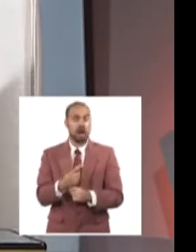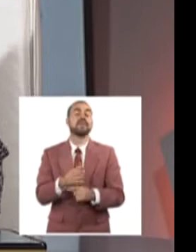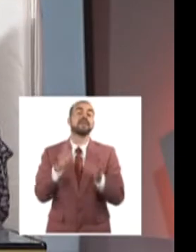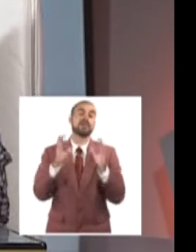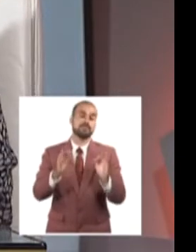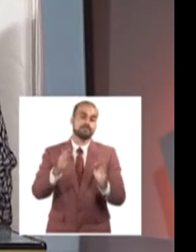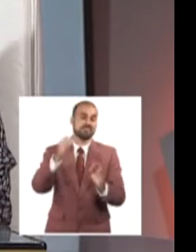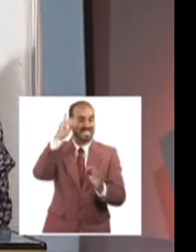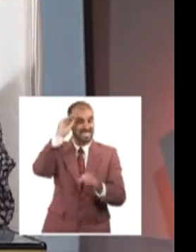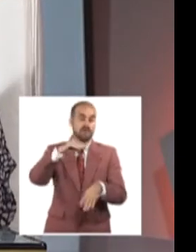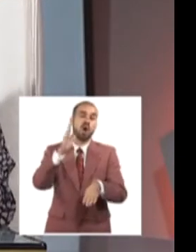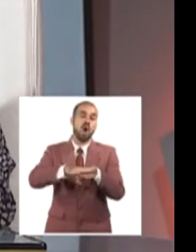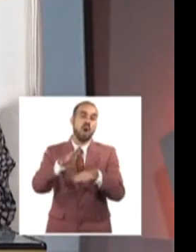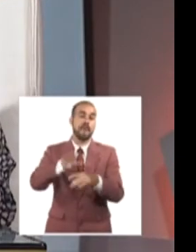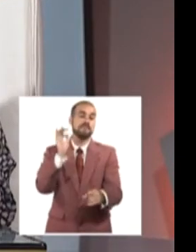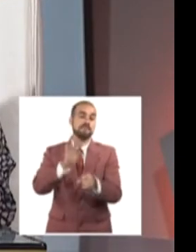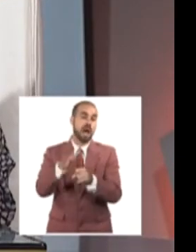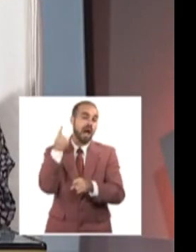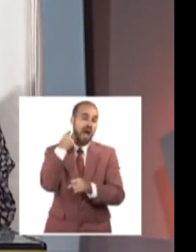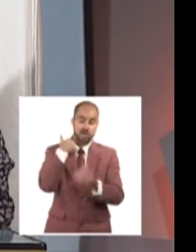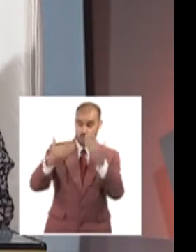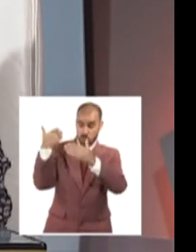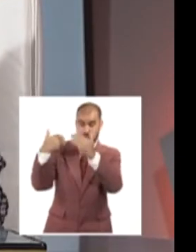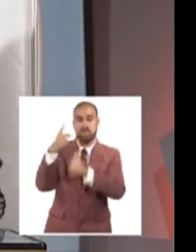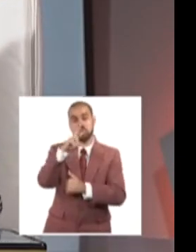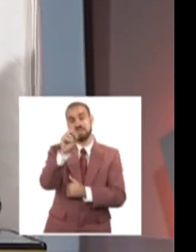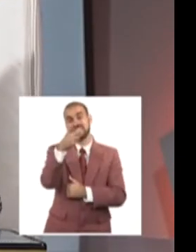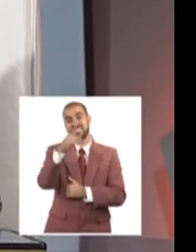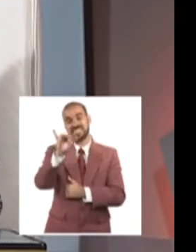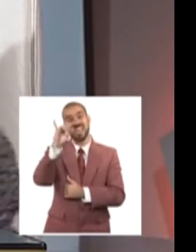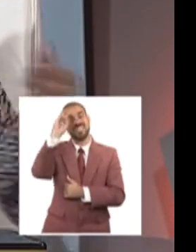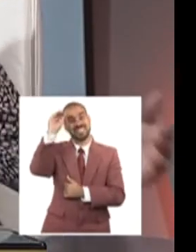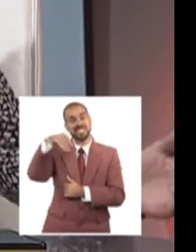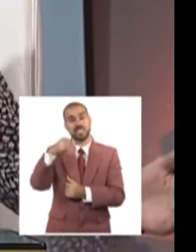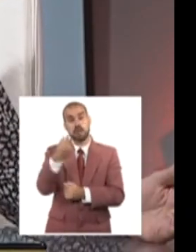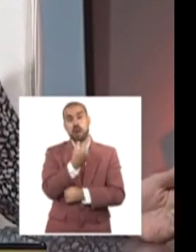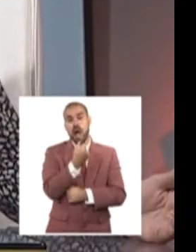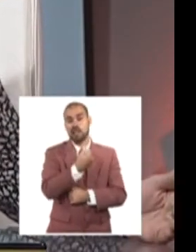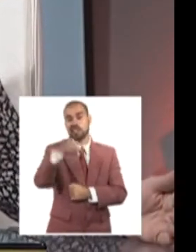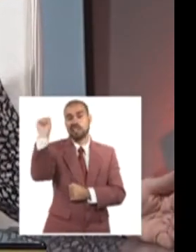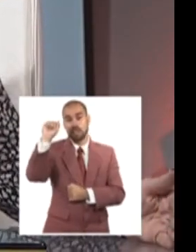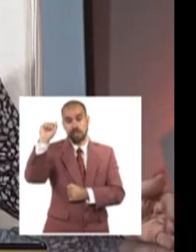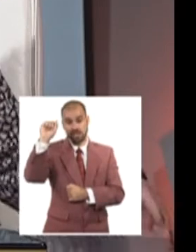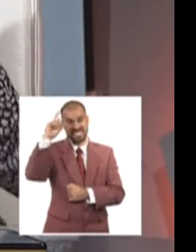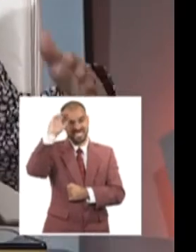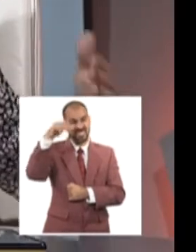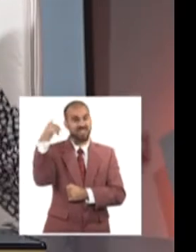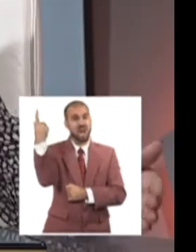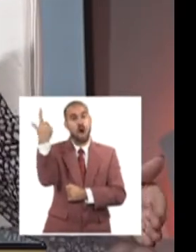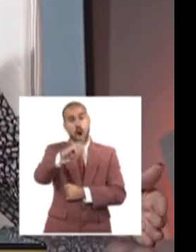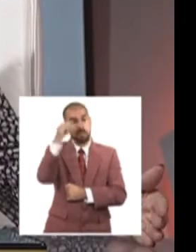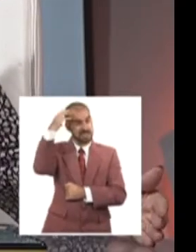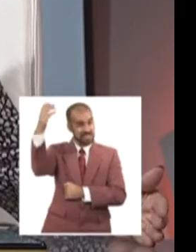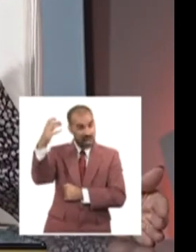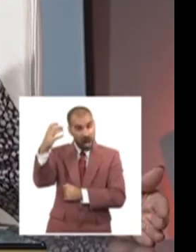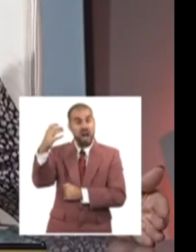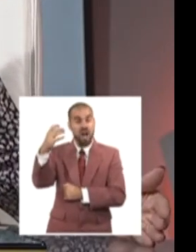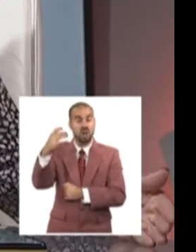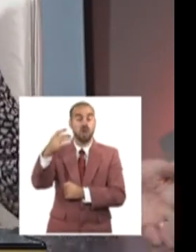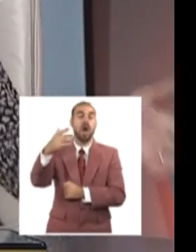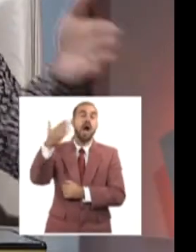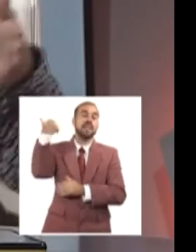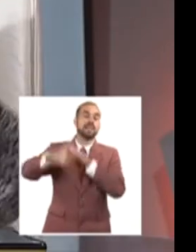rousseff o sea lo que estás viviendo y brasil no se puede entender sin lo que pasó en ese momento el golpe a dilma en el